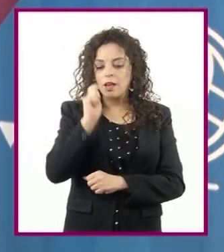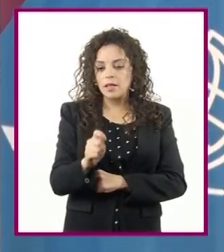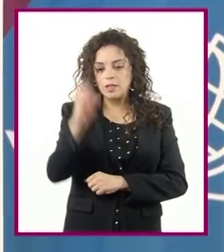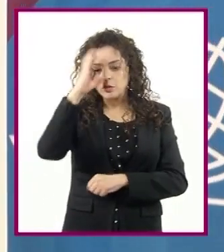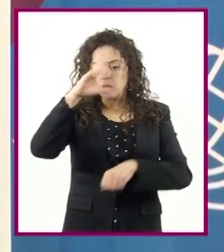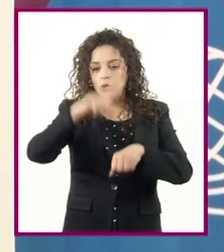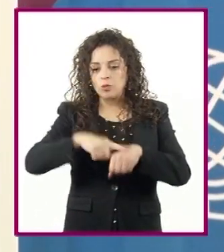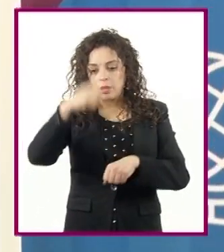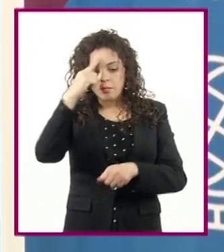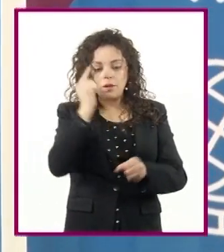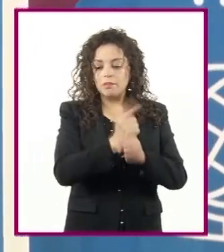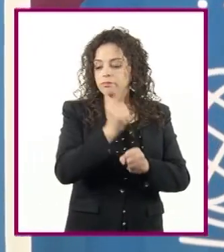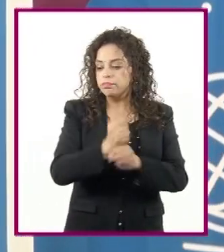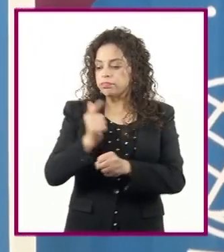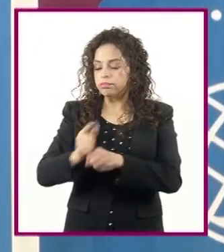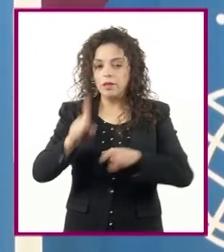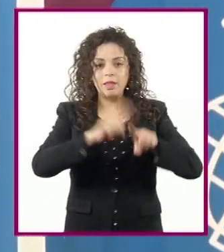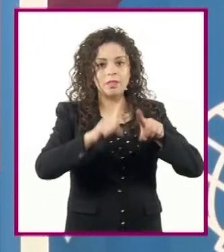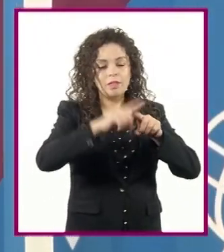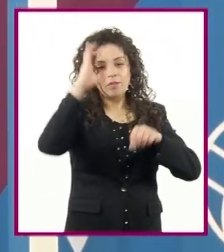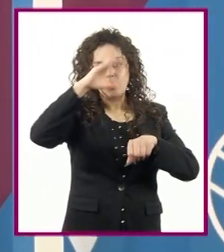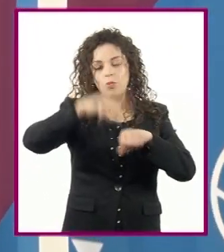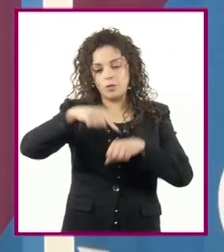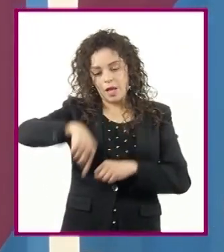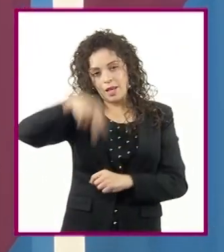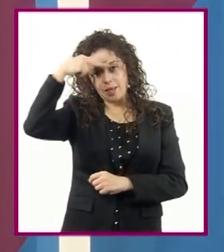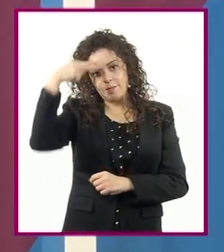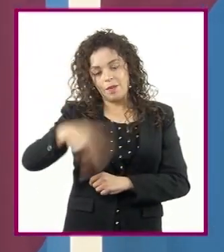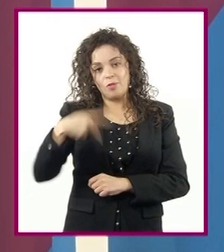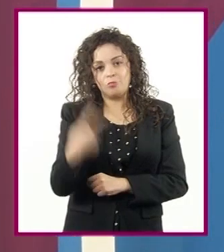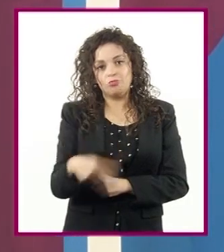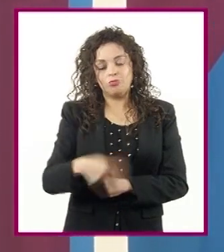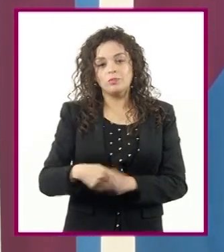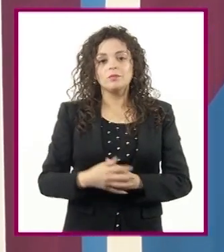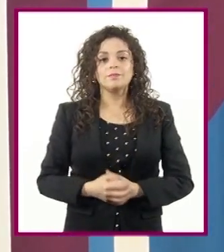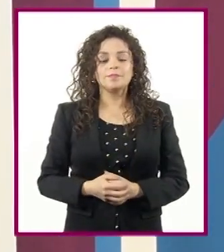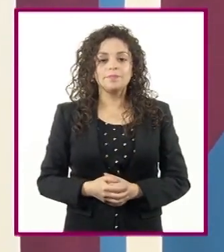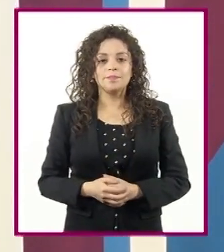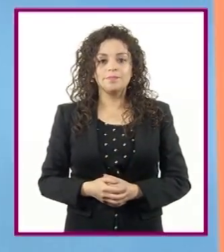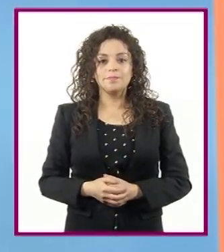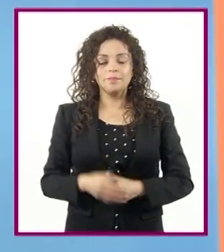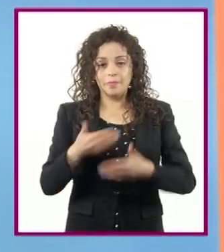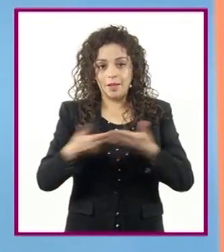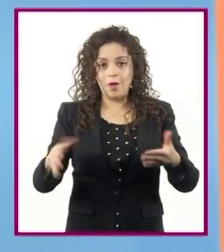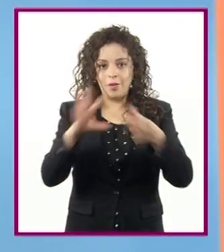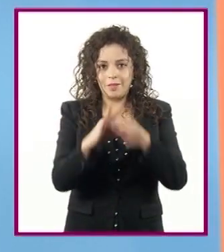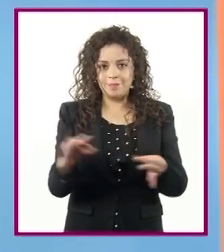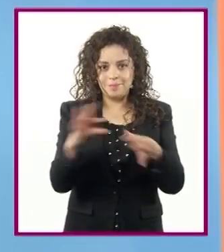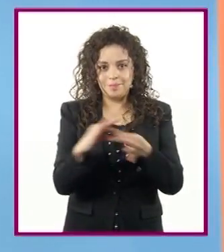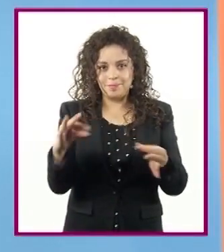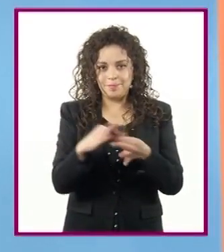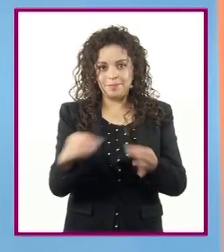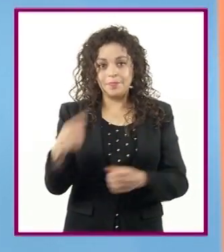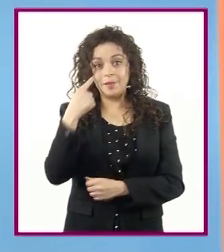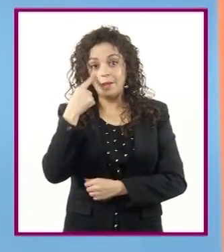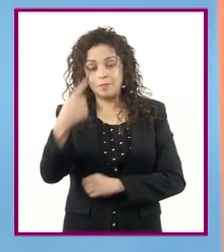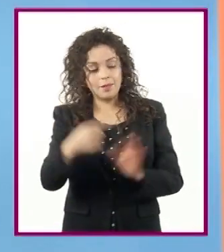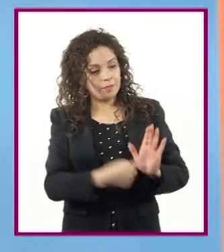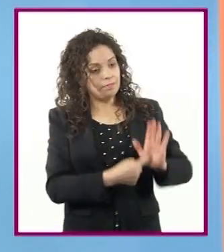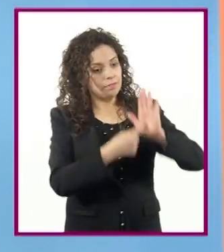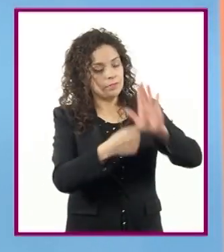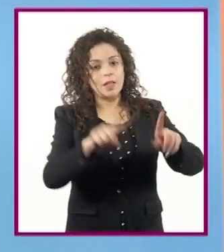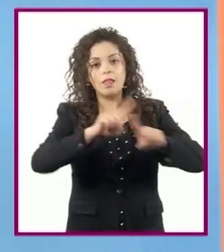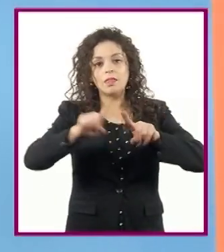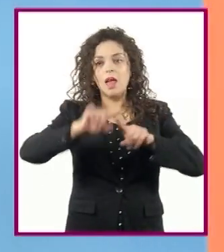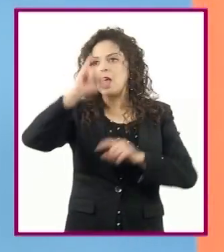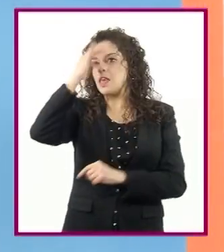algunos elementos de la diversidad cultural en México. Bien, vamos a la explicación. Les mostraré distintas